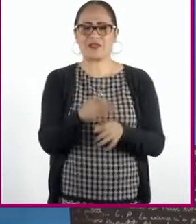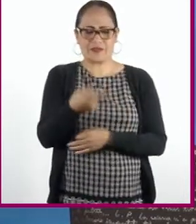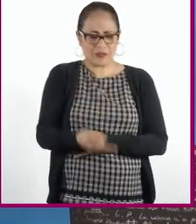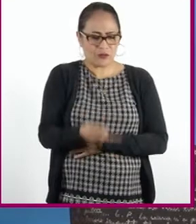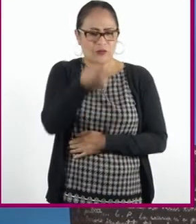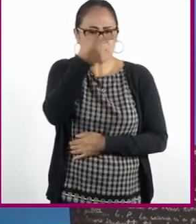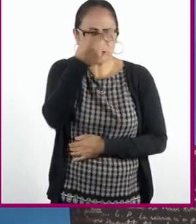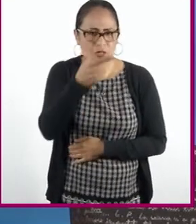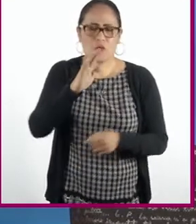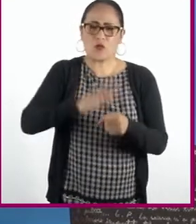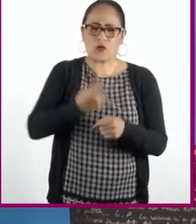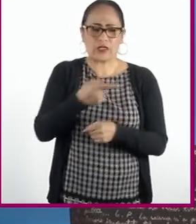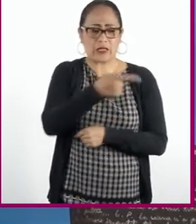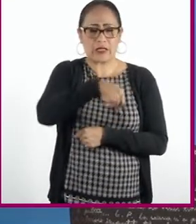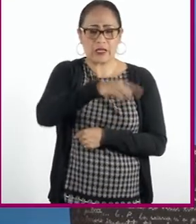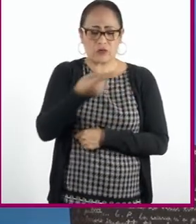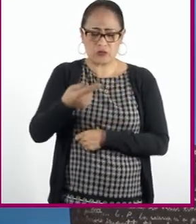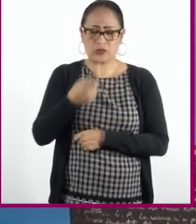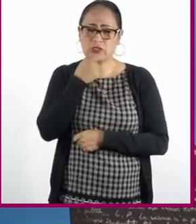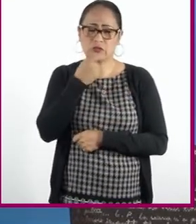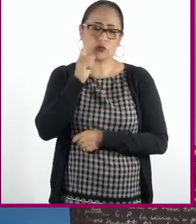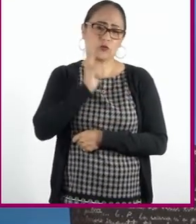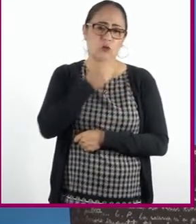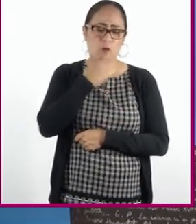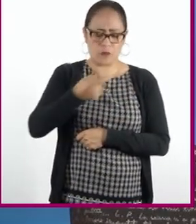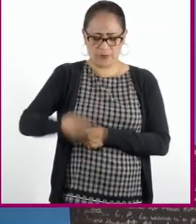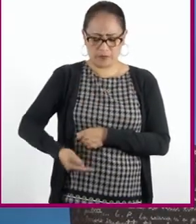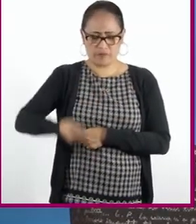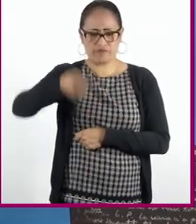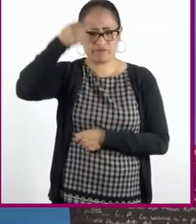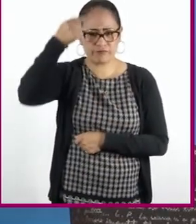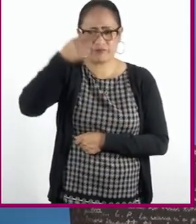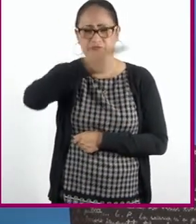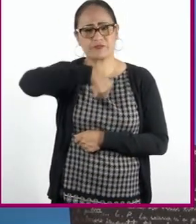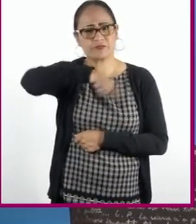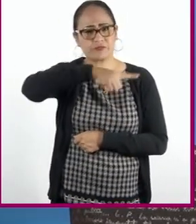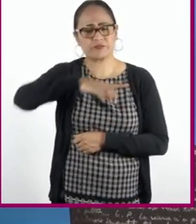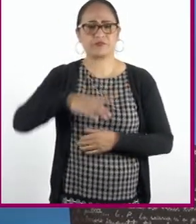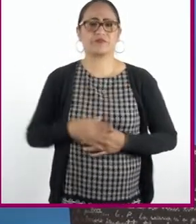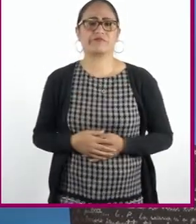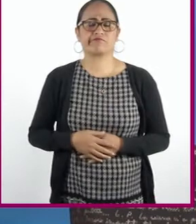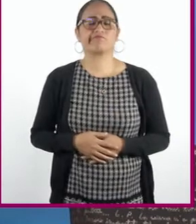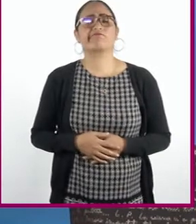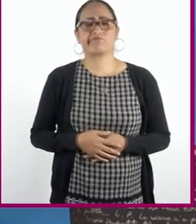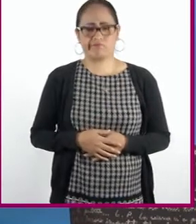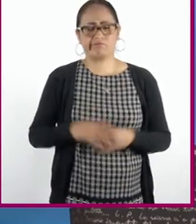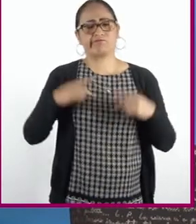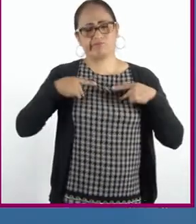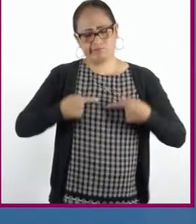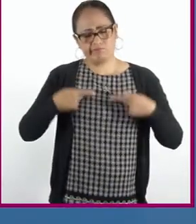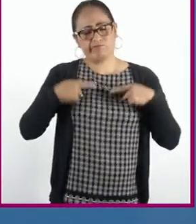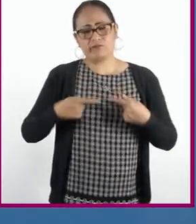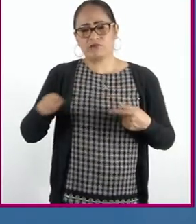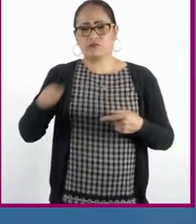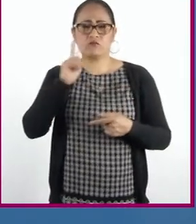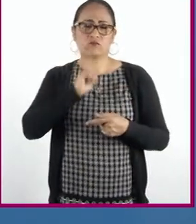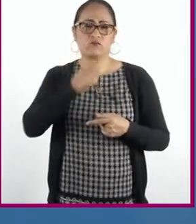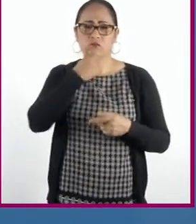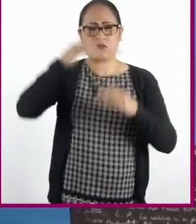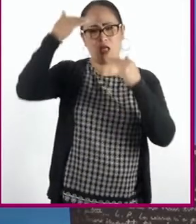están en proceso de desarrollo, niñas y niños son particularmente vulnerables, más que las y los adultos, a las